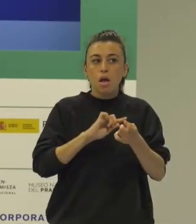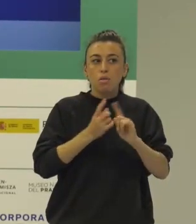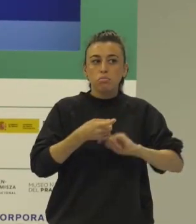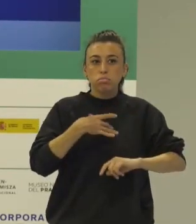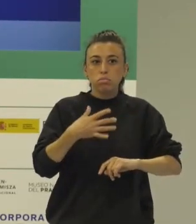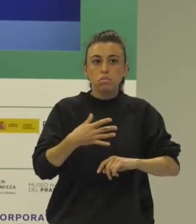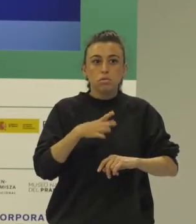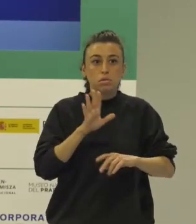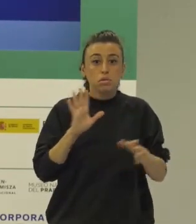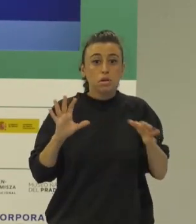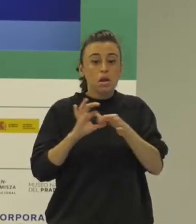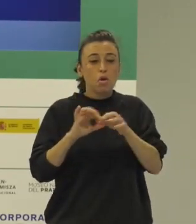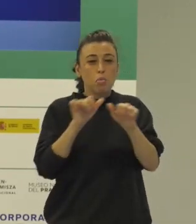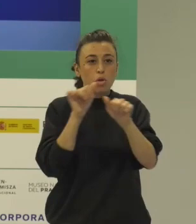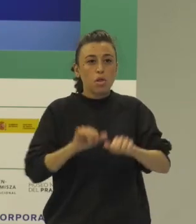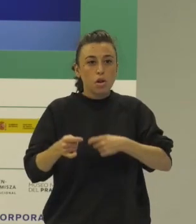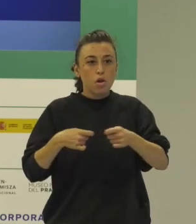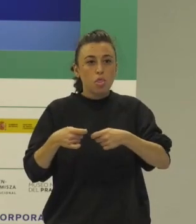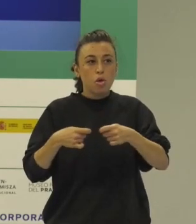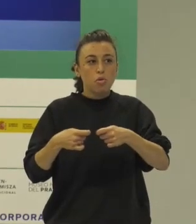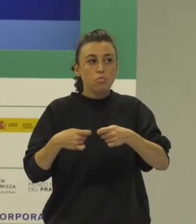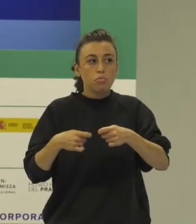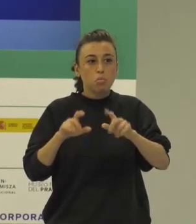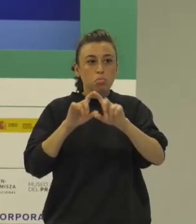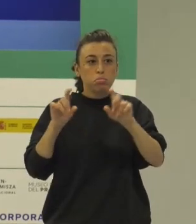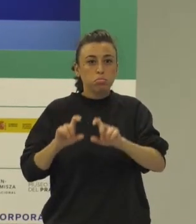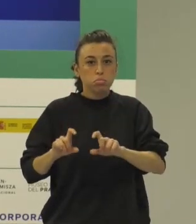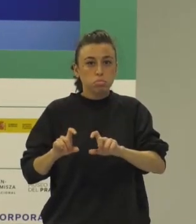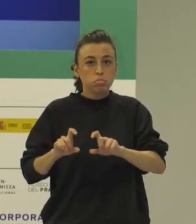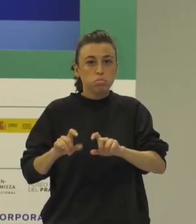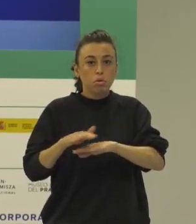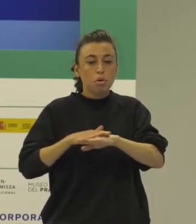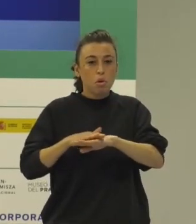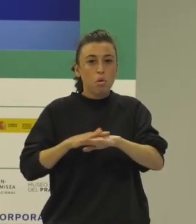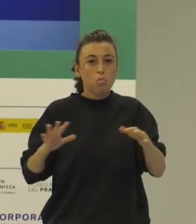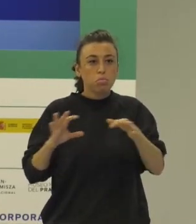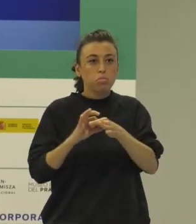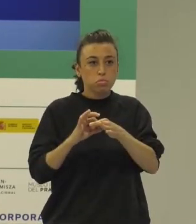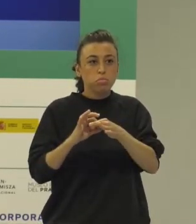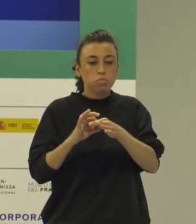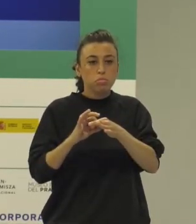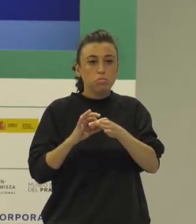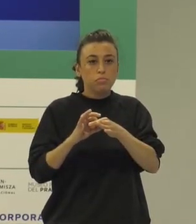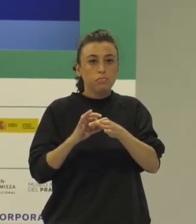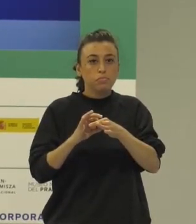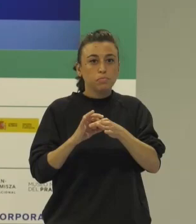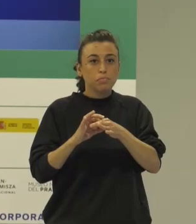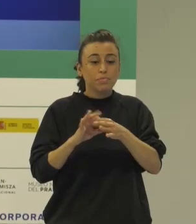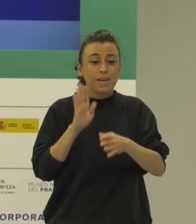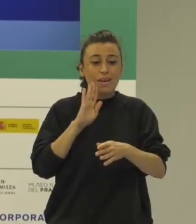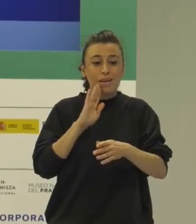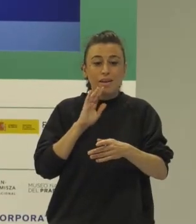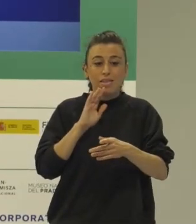los medios corporativos establecen a través de ya sea donaciones o cualquier otra forma. Esto se le criminaliza, pero las condiciones de